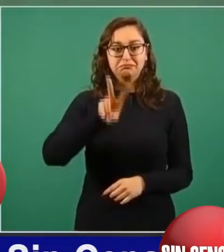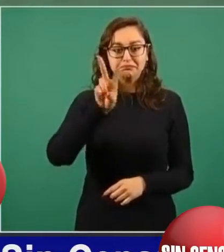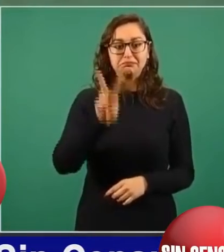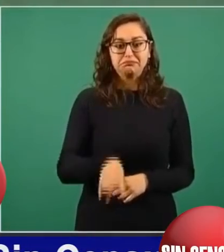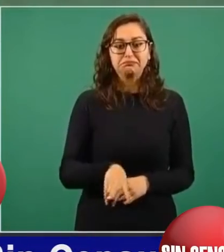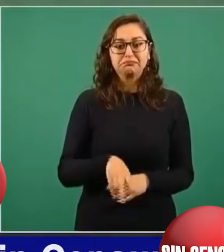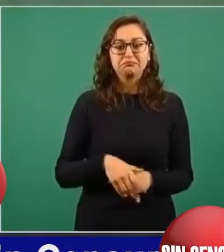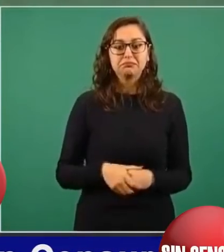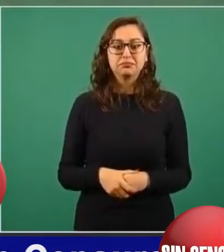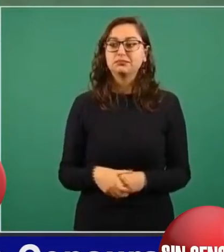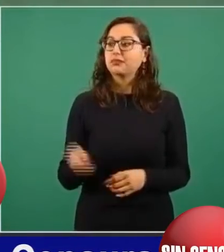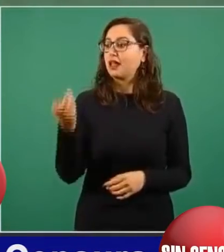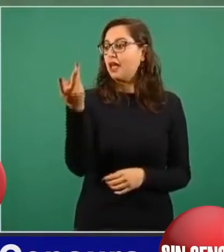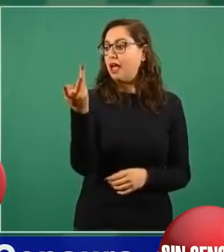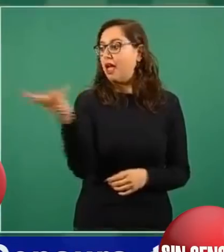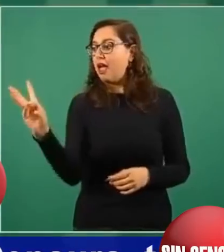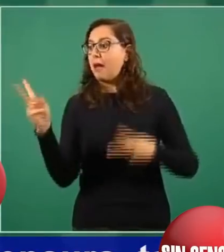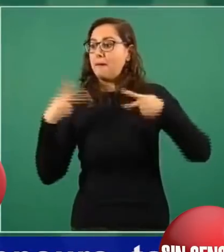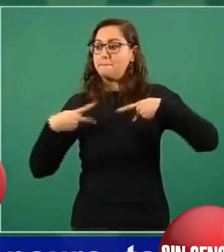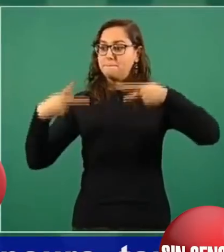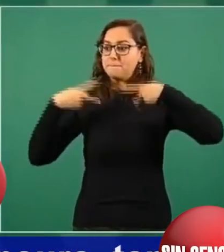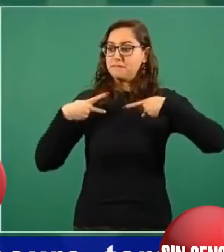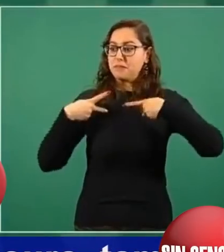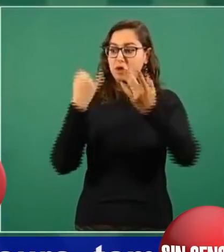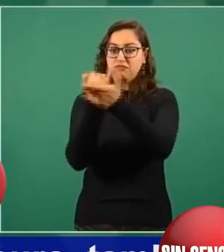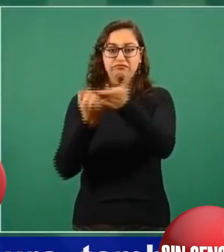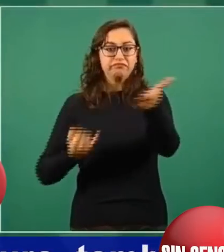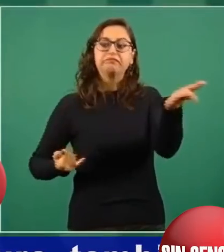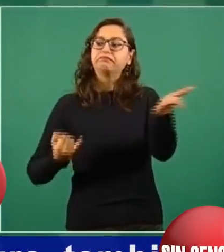de las decisiones del pueblo.